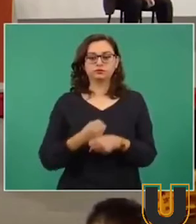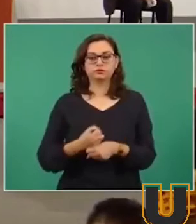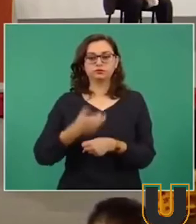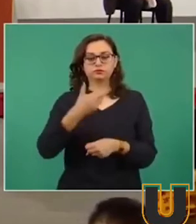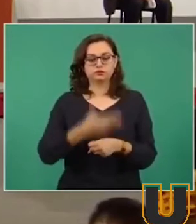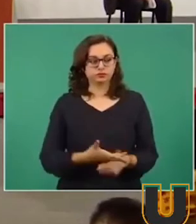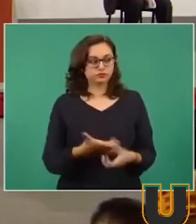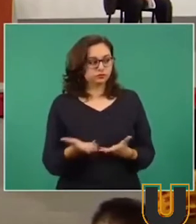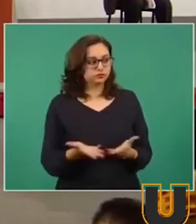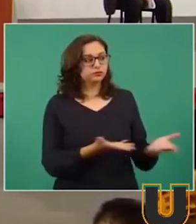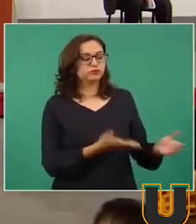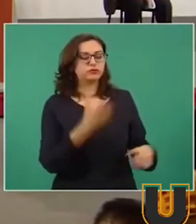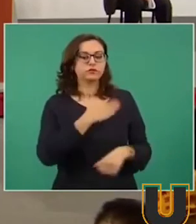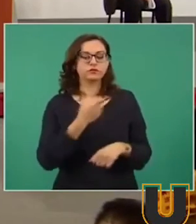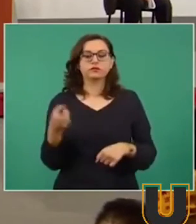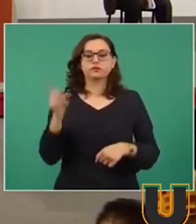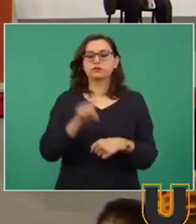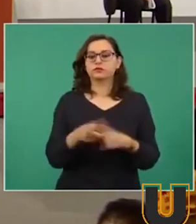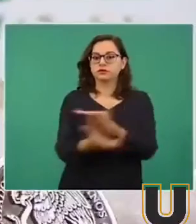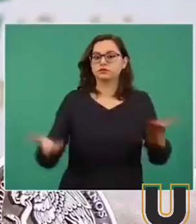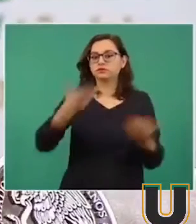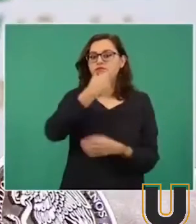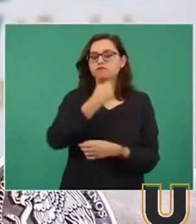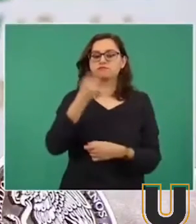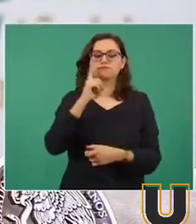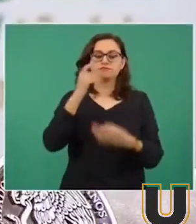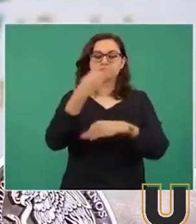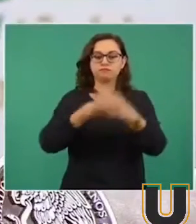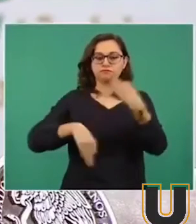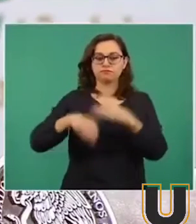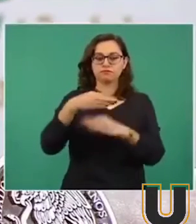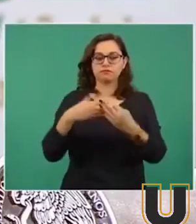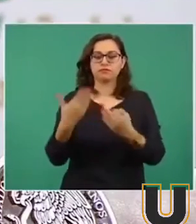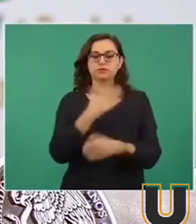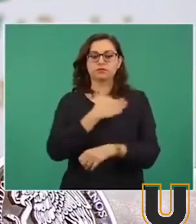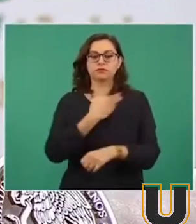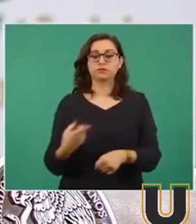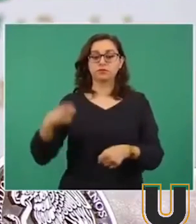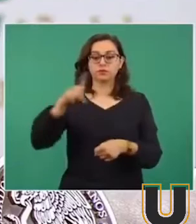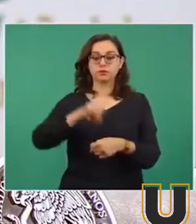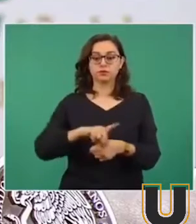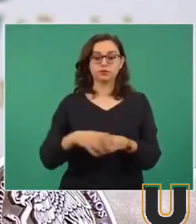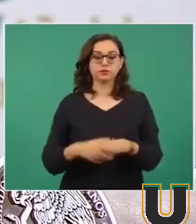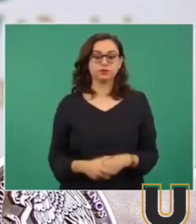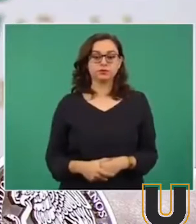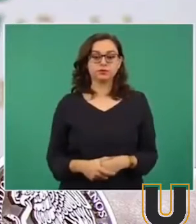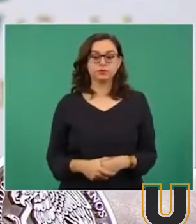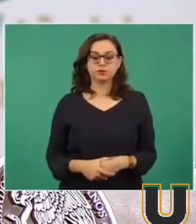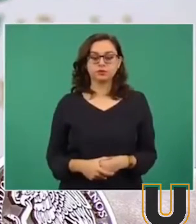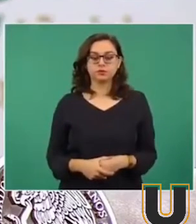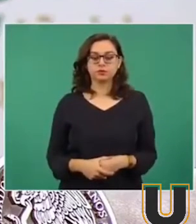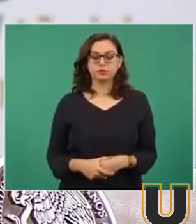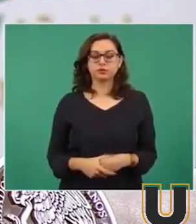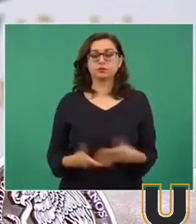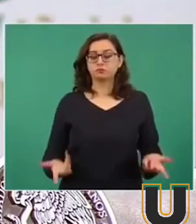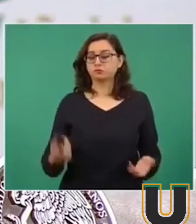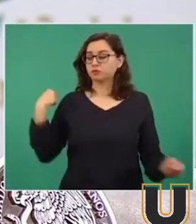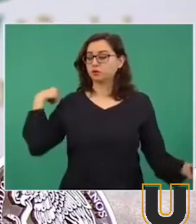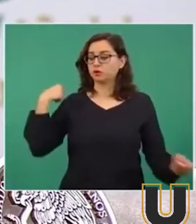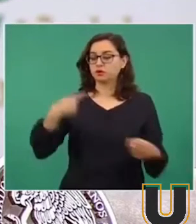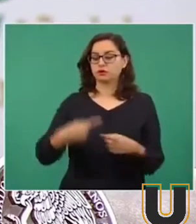Buenos días tengan todas y todos ustedes. Les queremos compartir el estado que guarda la epidemia de COVID-19 cuando cumplimos